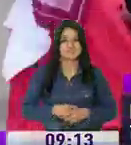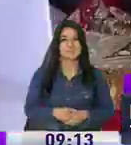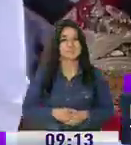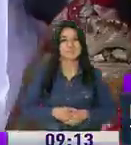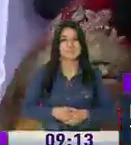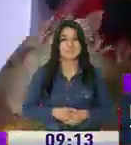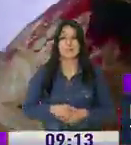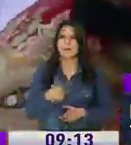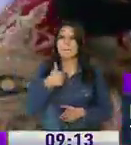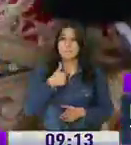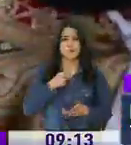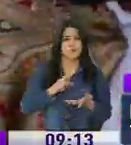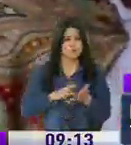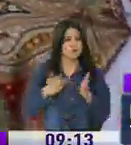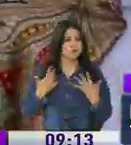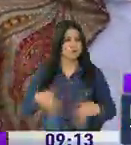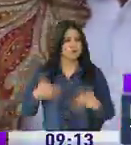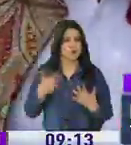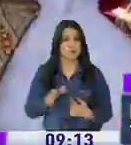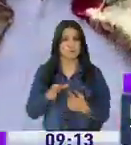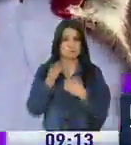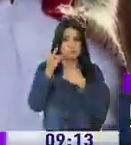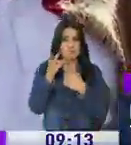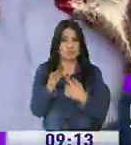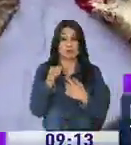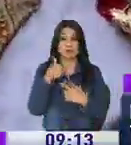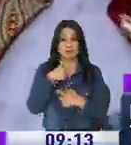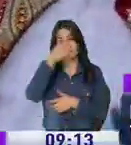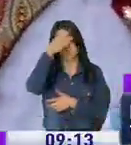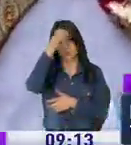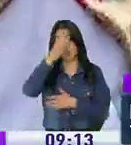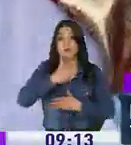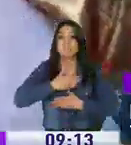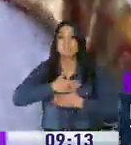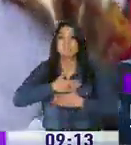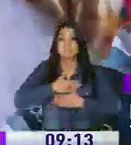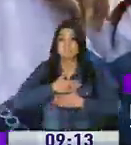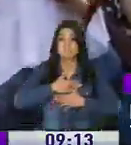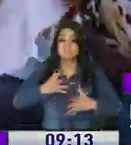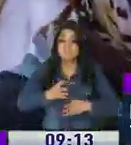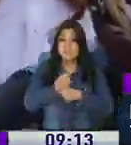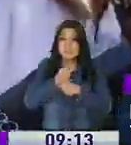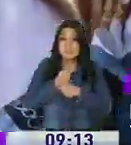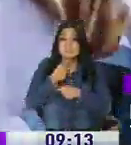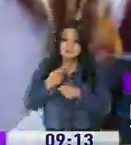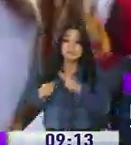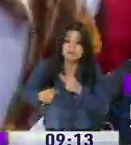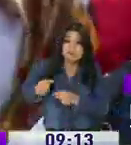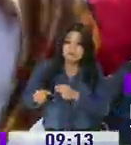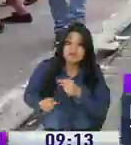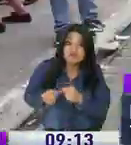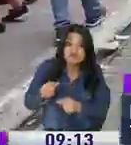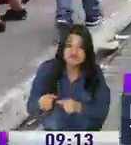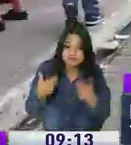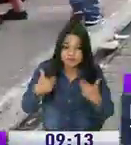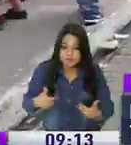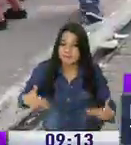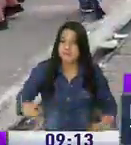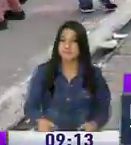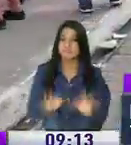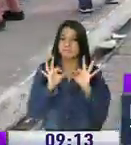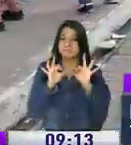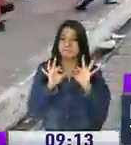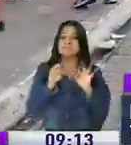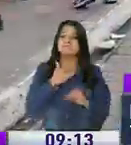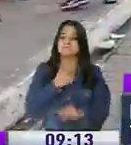mí significa mucho esto, estoy haciendo una cultura de mi pueblo, rescatando este personaje. Me siento